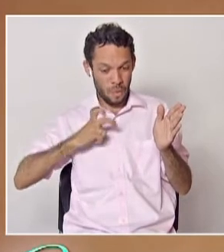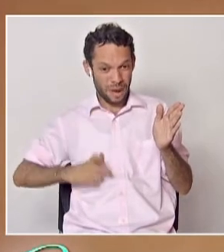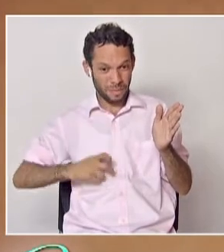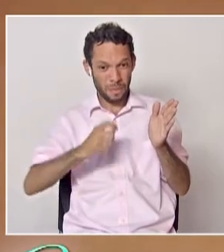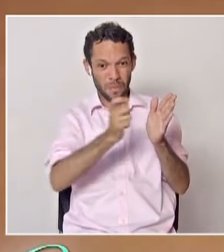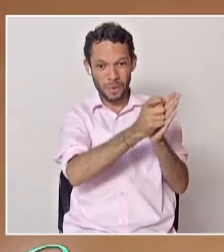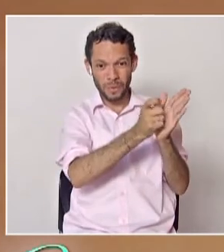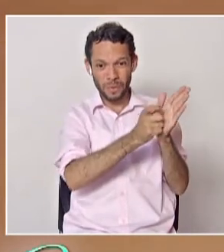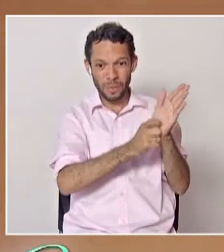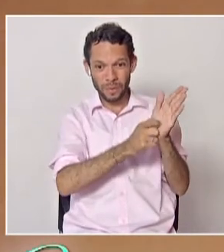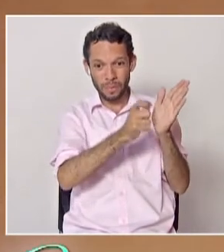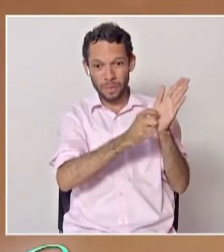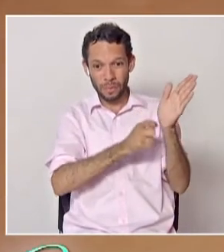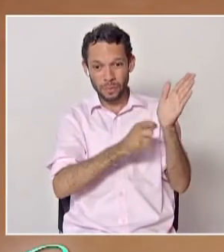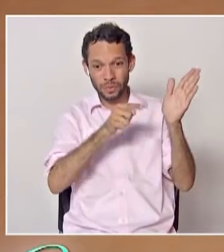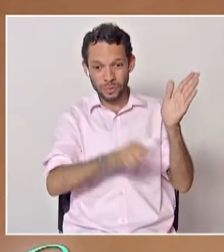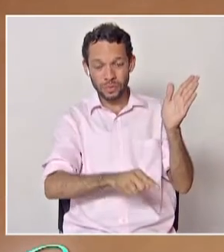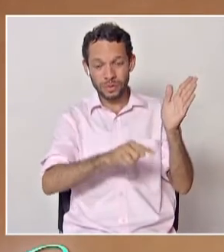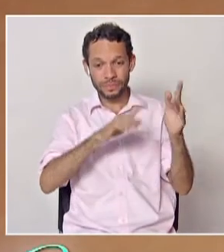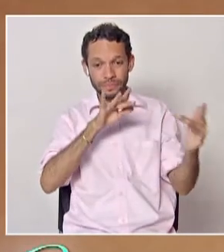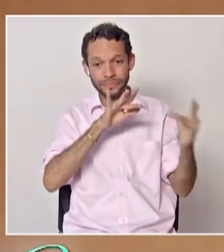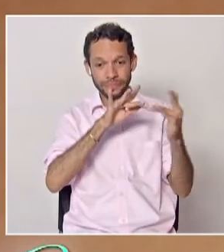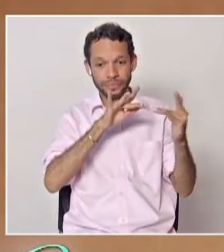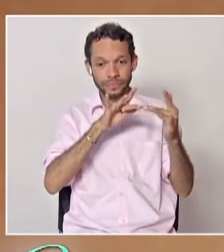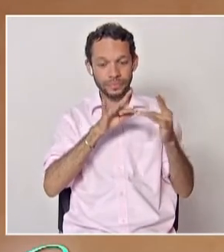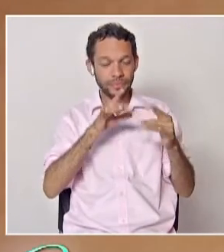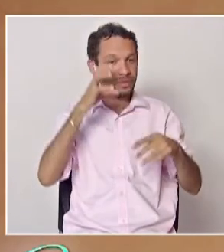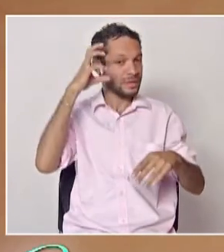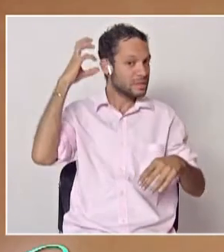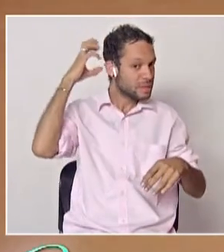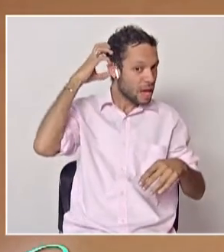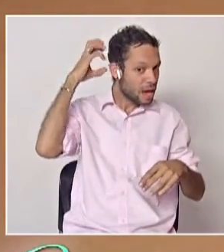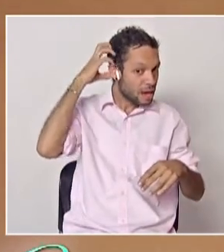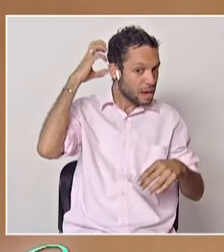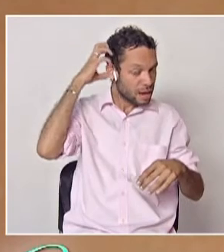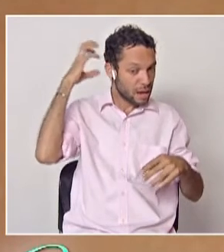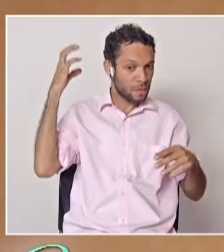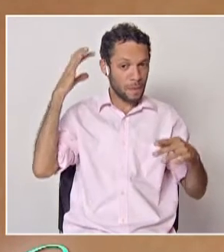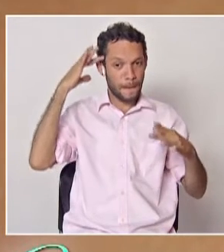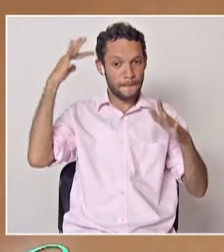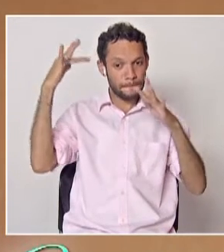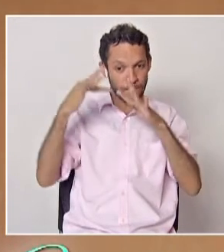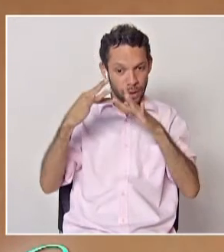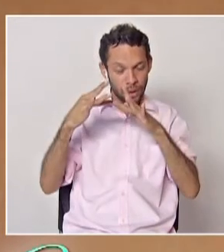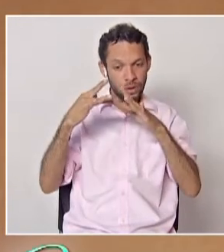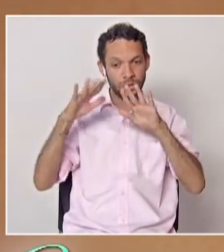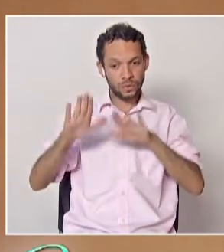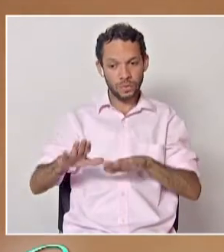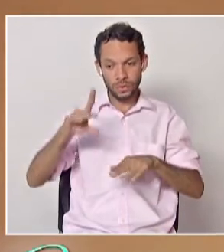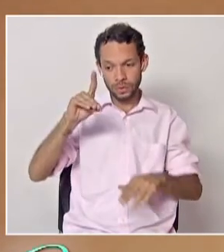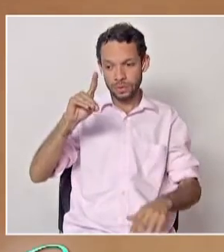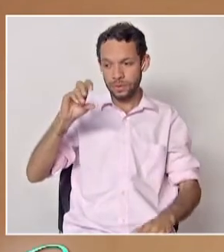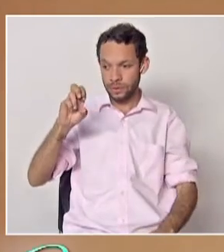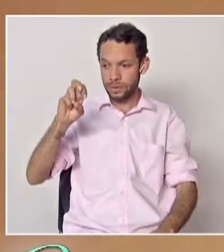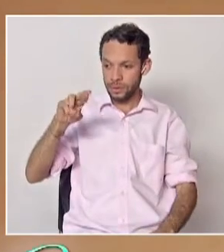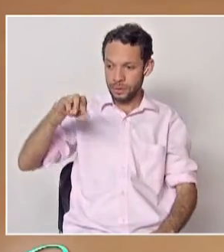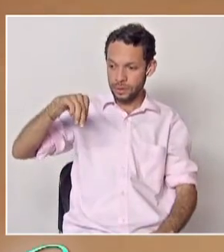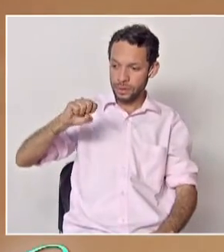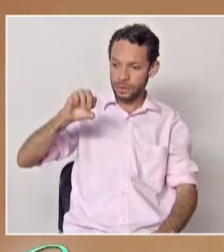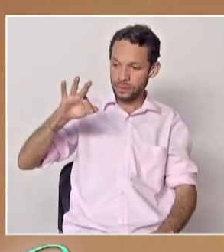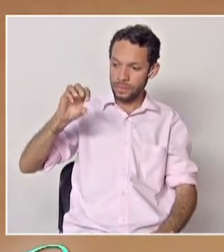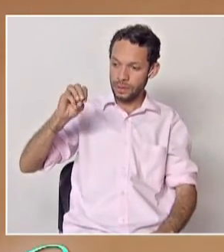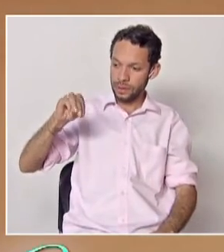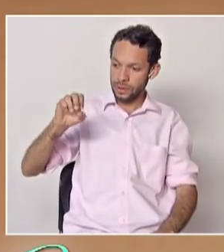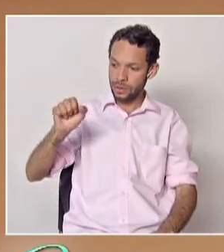puntos que tiene que ver con esto es neuroanatomía, esto tiene que ver con una cosa que en medicina llama dermatomas, metámeras, y hay